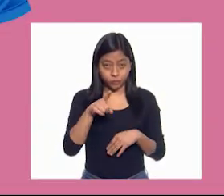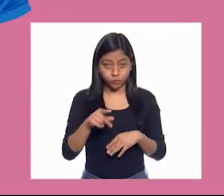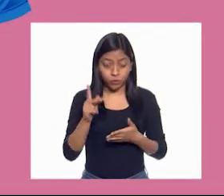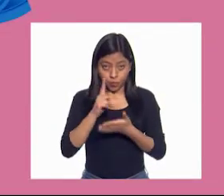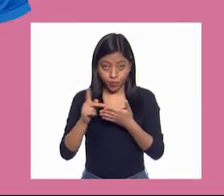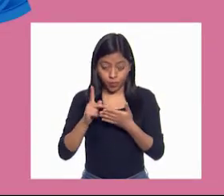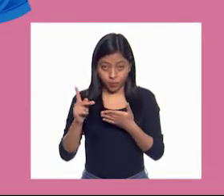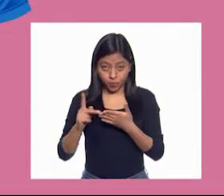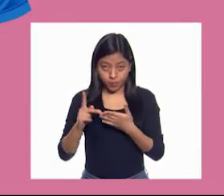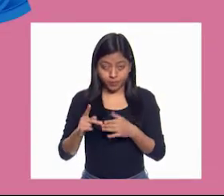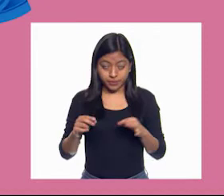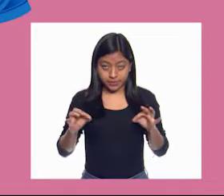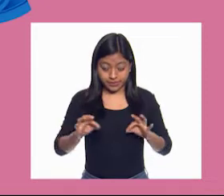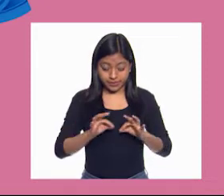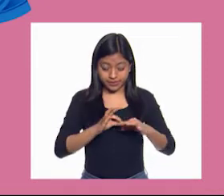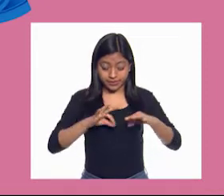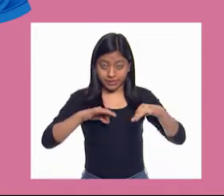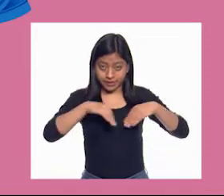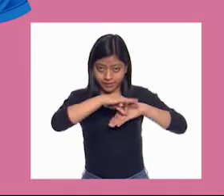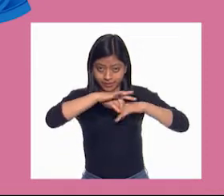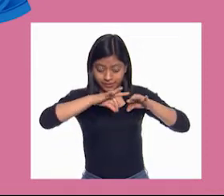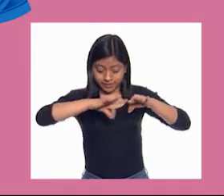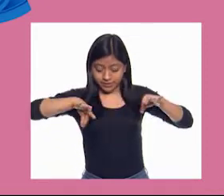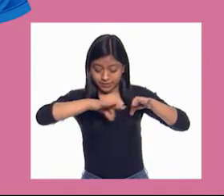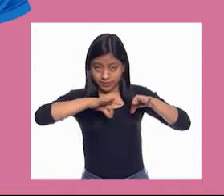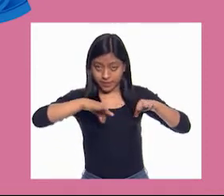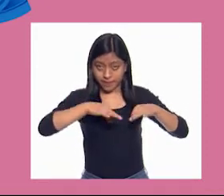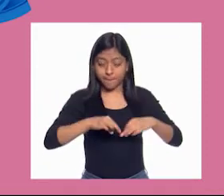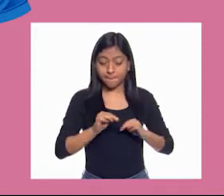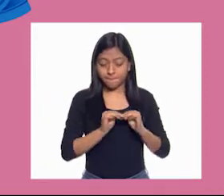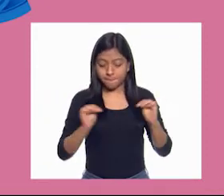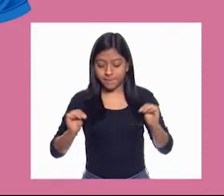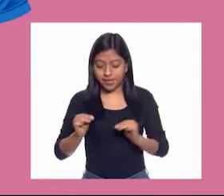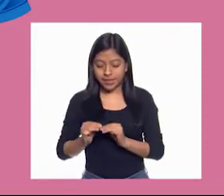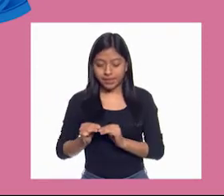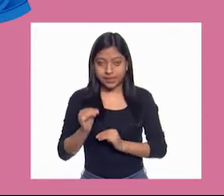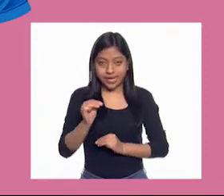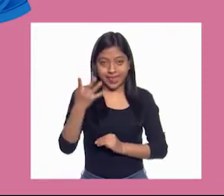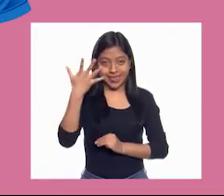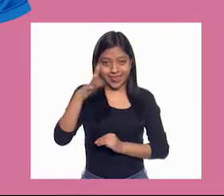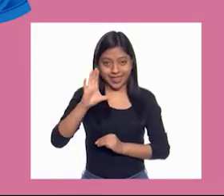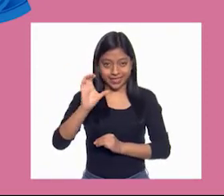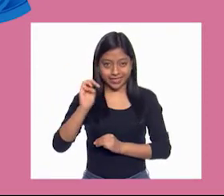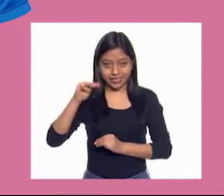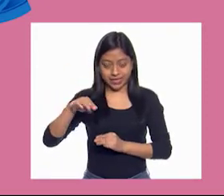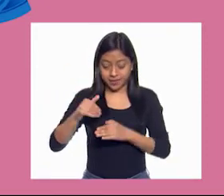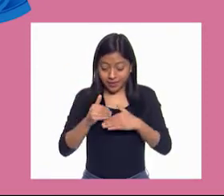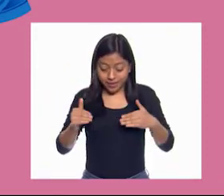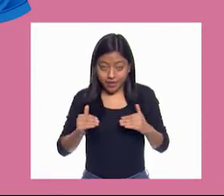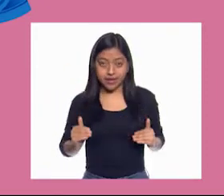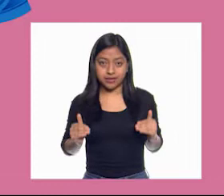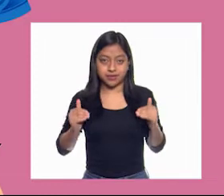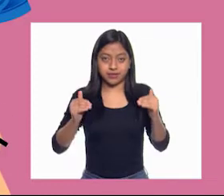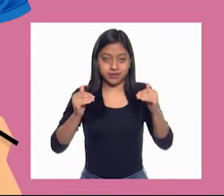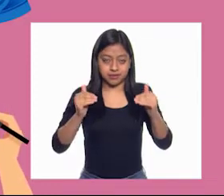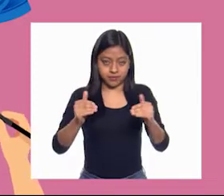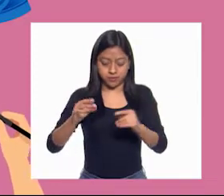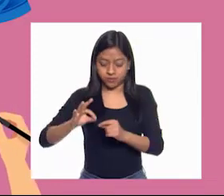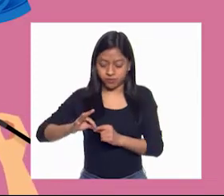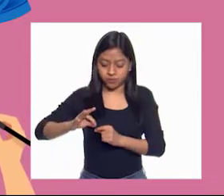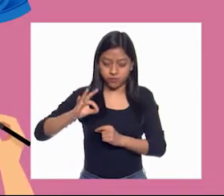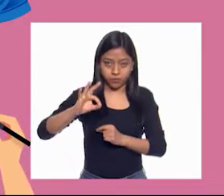el plumón o la pluma y con ayuda de la regla 10 centímetros de largo, partiendo de abajo hacia